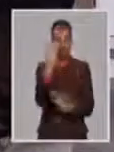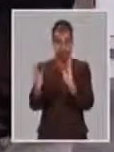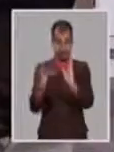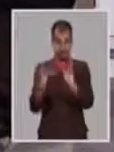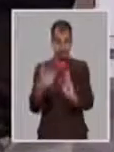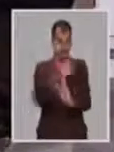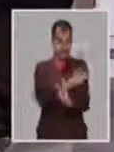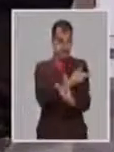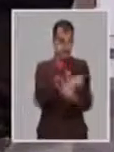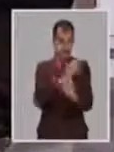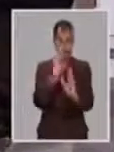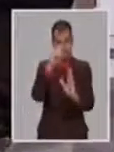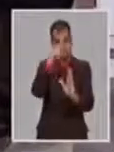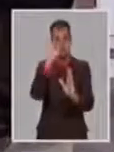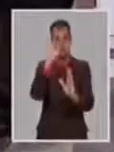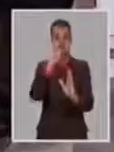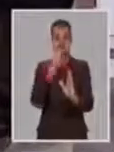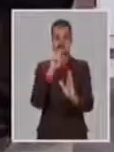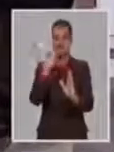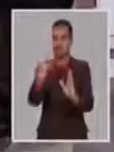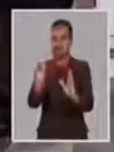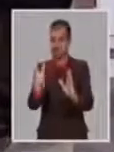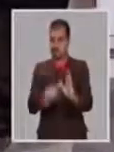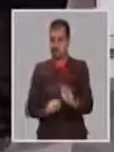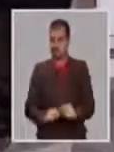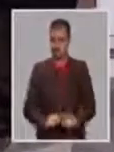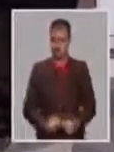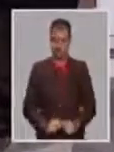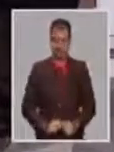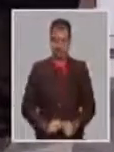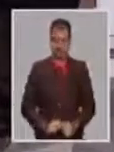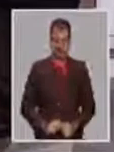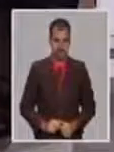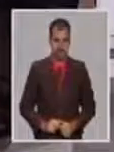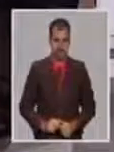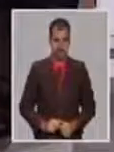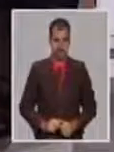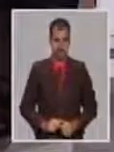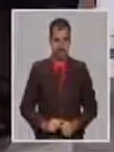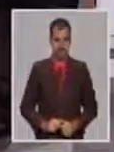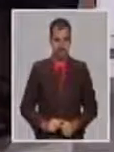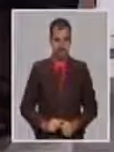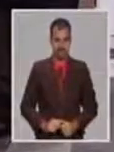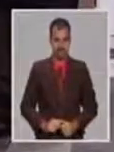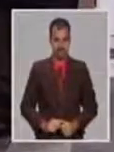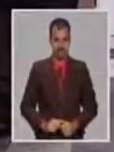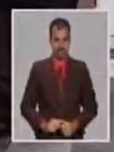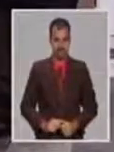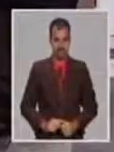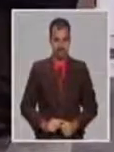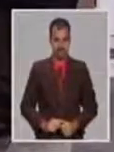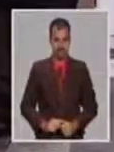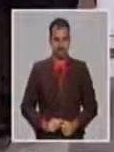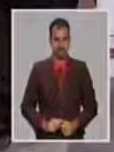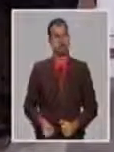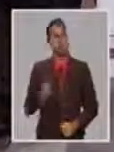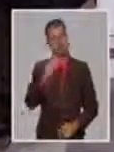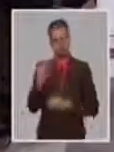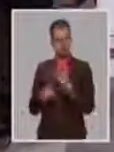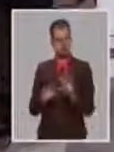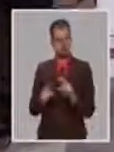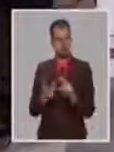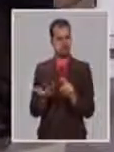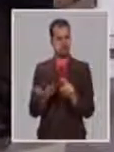este proceso, validar todo este proceso de organización de este ensayo clínico en su fase 3. Doctora, ¿cómo